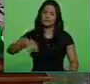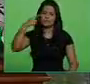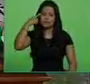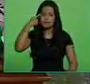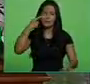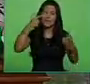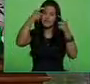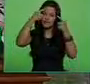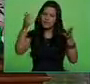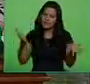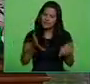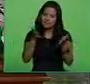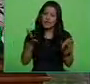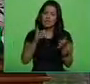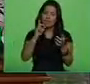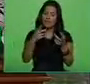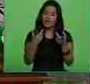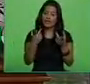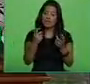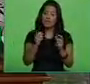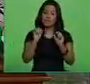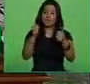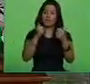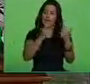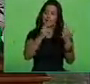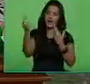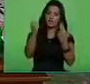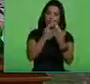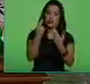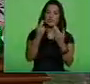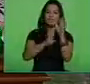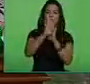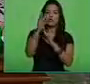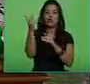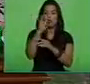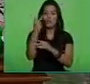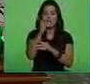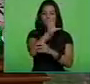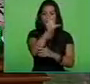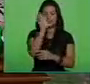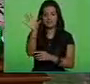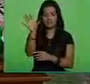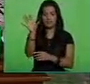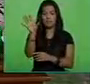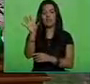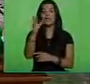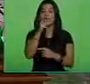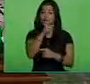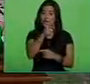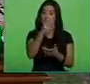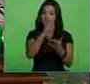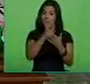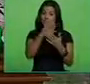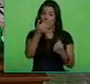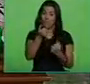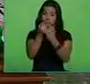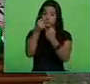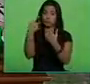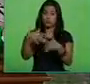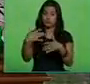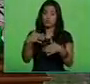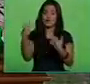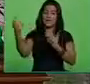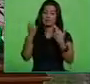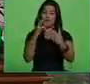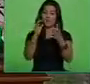de la asociación estratégica destinada al desarrollo compartido entre China y Venezuela, contribuyendo de forma significativa al desarrollo de las relaciones binacionales de amistad